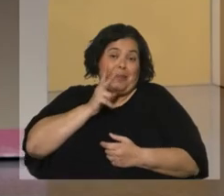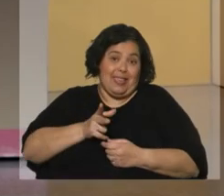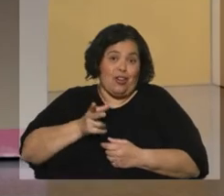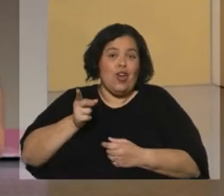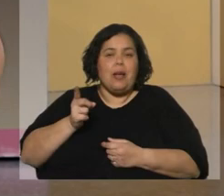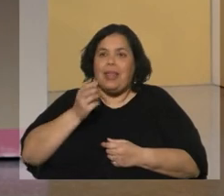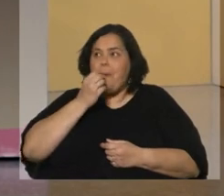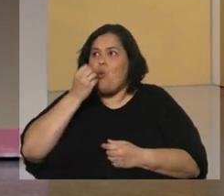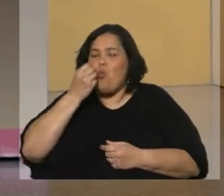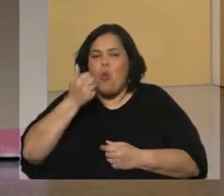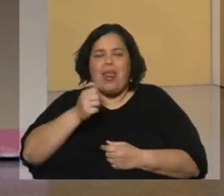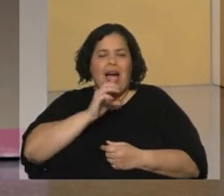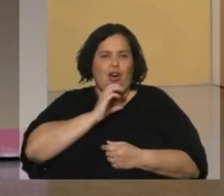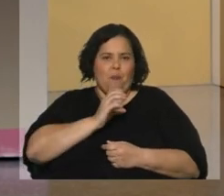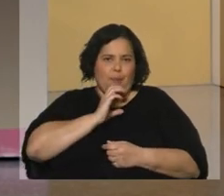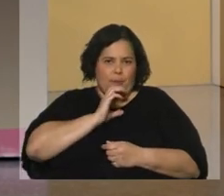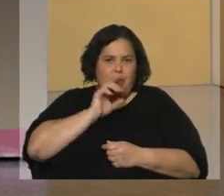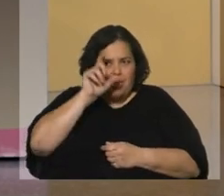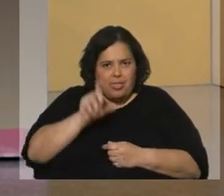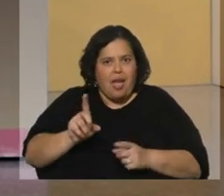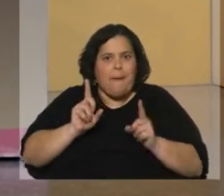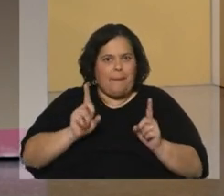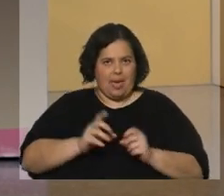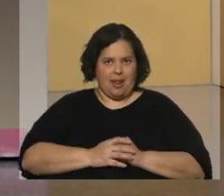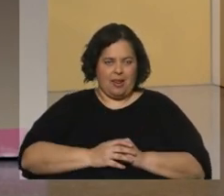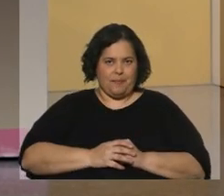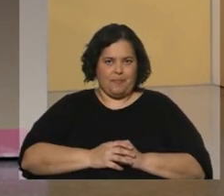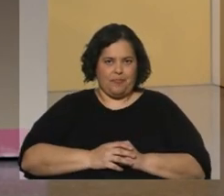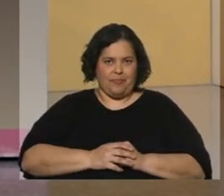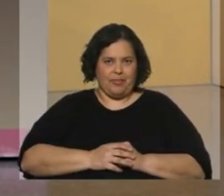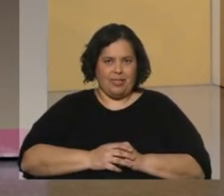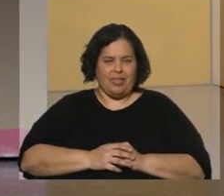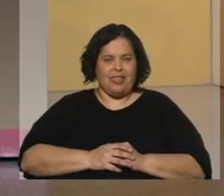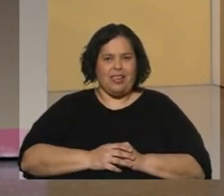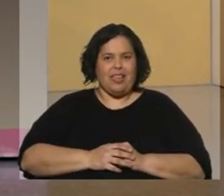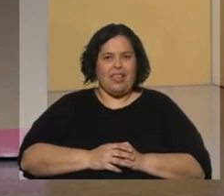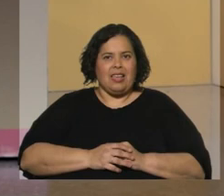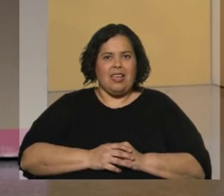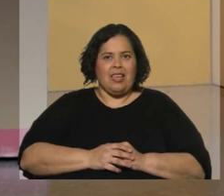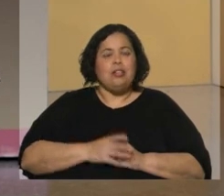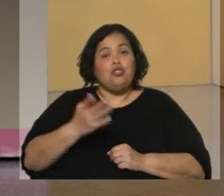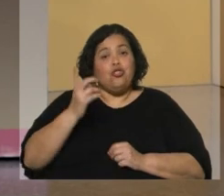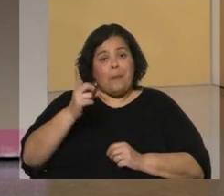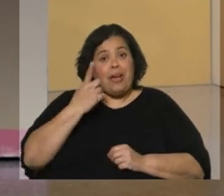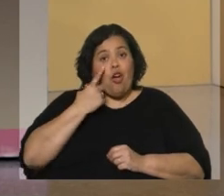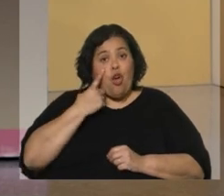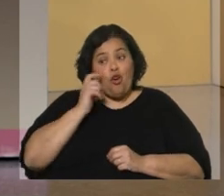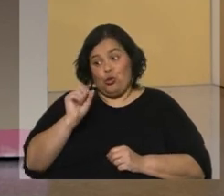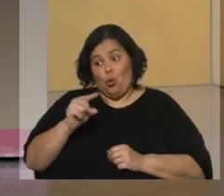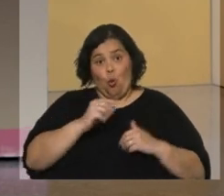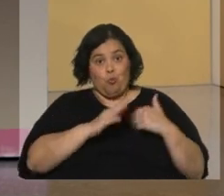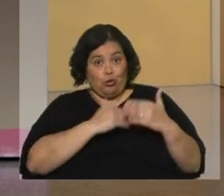talentosa y que y que conozco si no voy a hablar de ella porque esa es la que tiene que hablar de ella misma pero conozco también su proceso